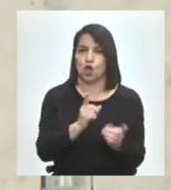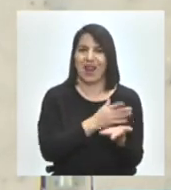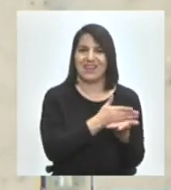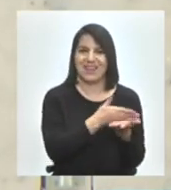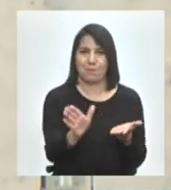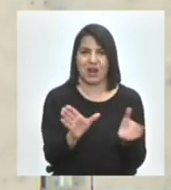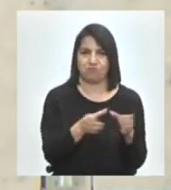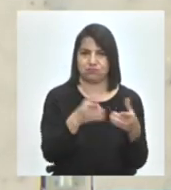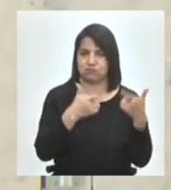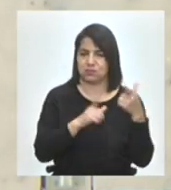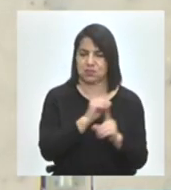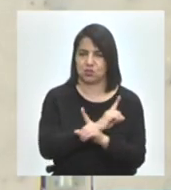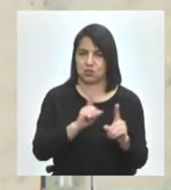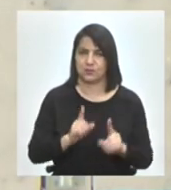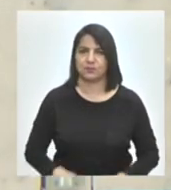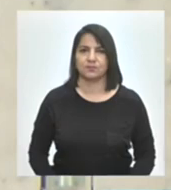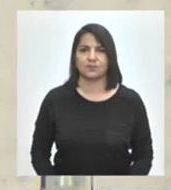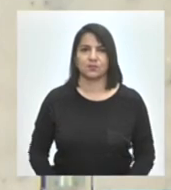eliminarlos.